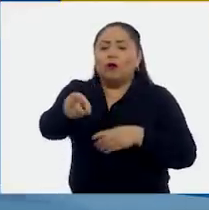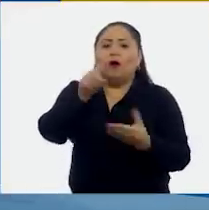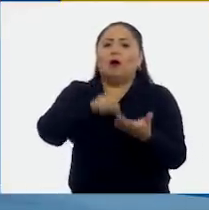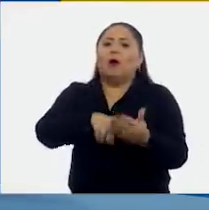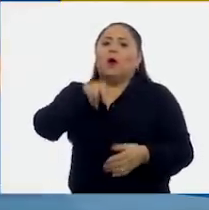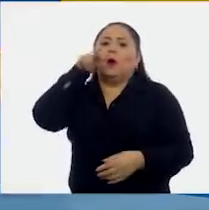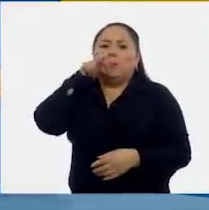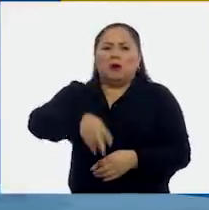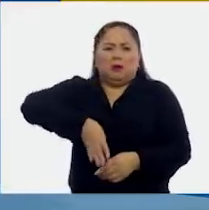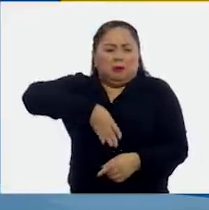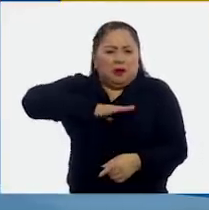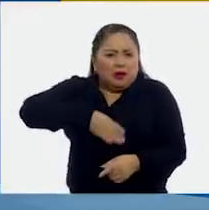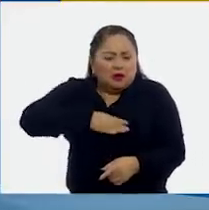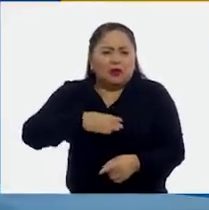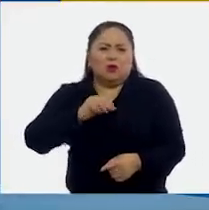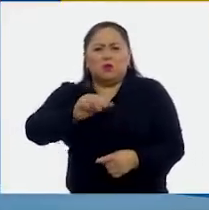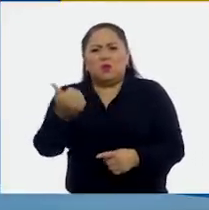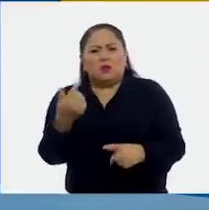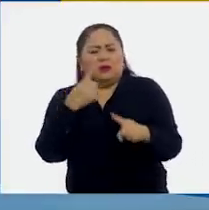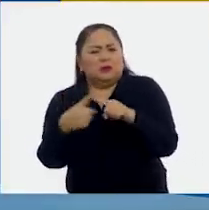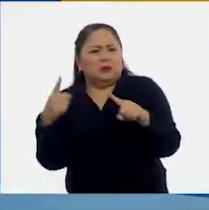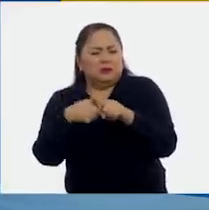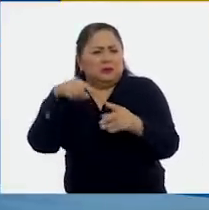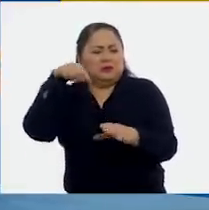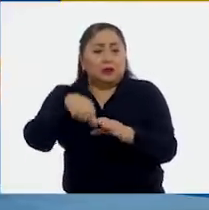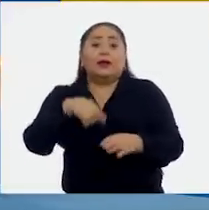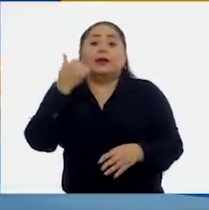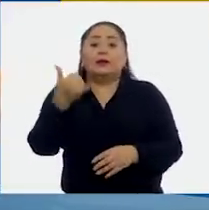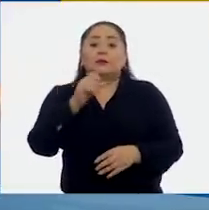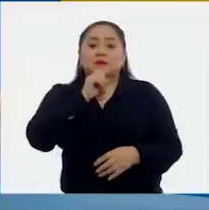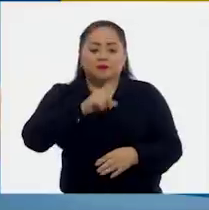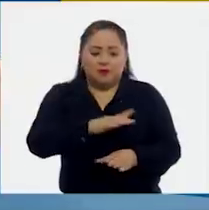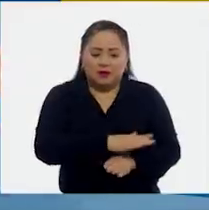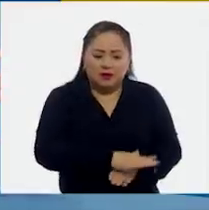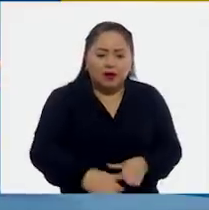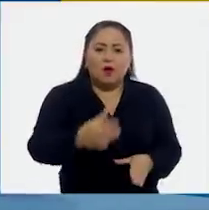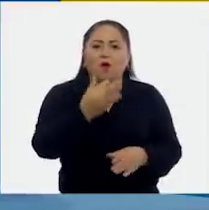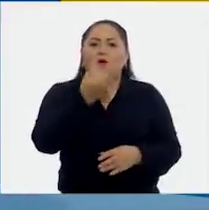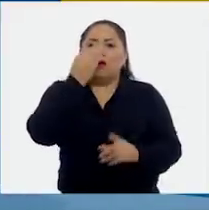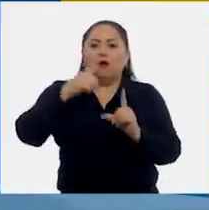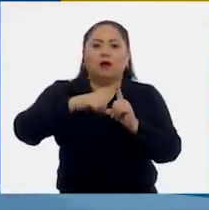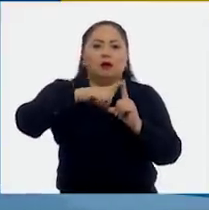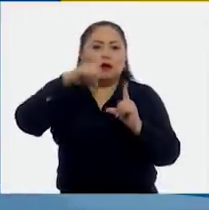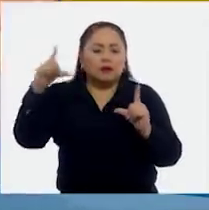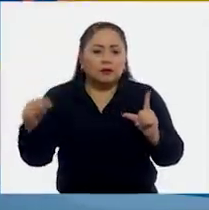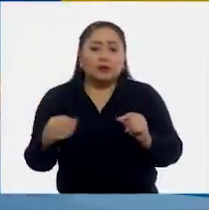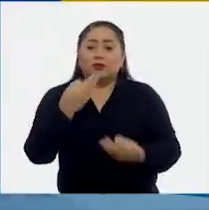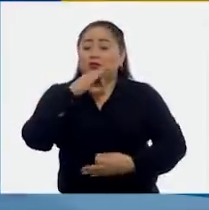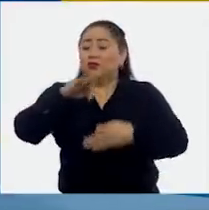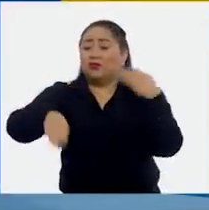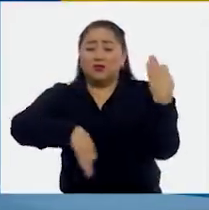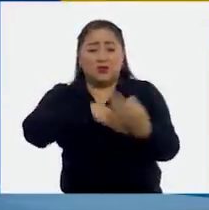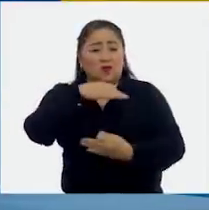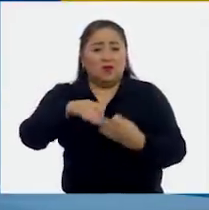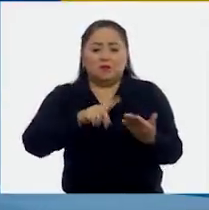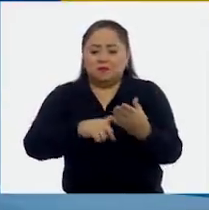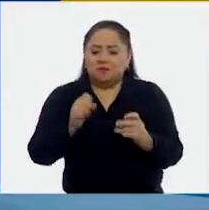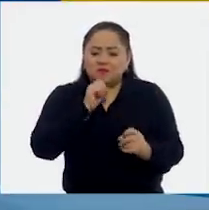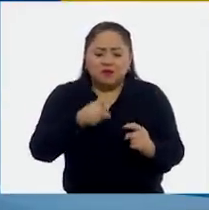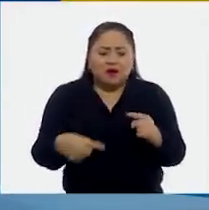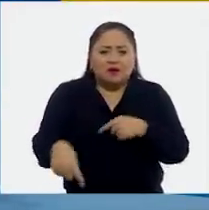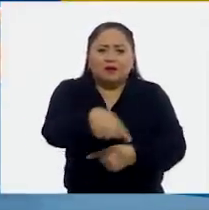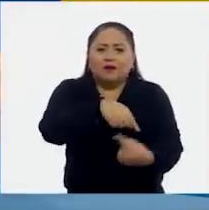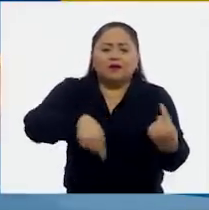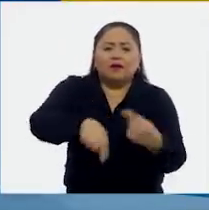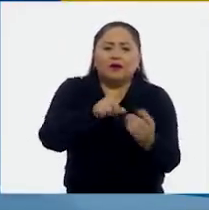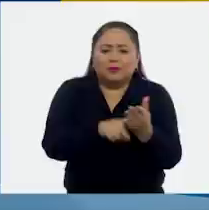veríamos bacterias y otros microorganismos, tanto en el suelo como en las hojas de las plantas, y todos estarían interactuando entre sí